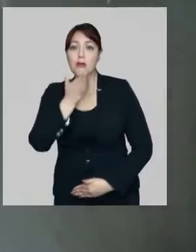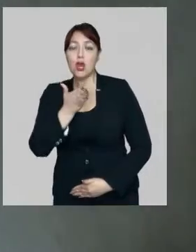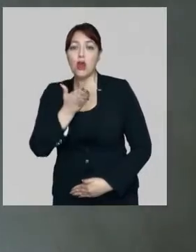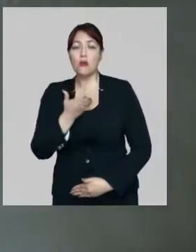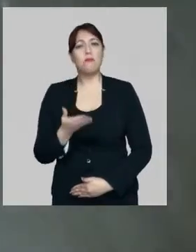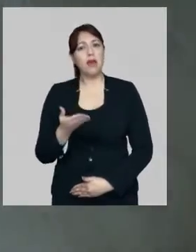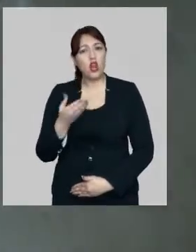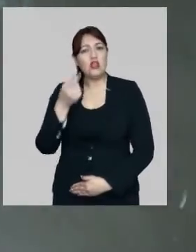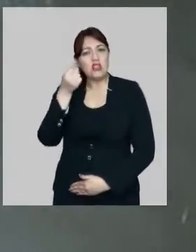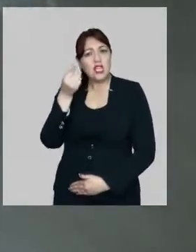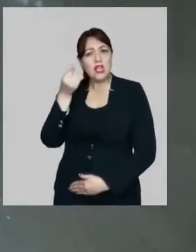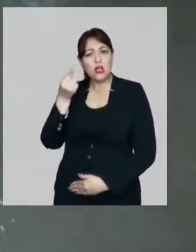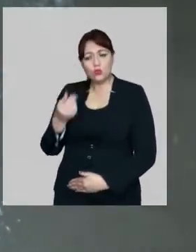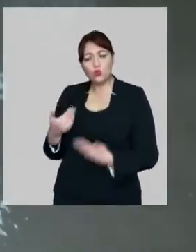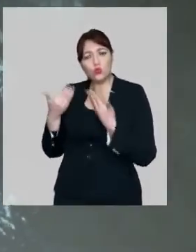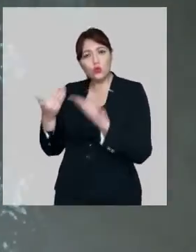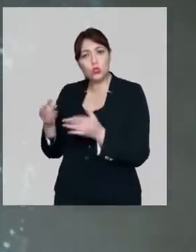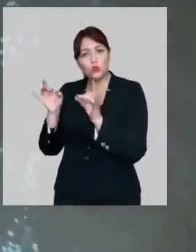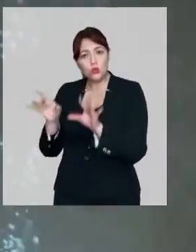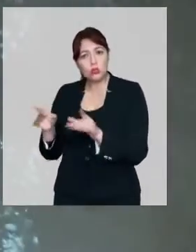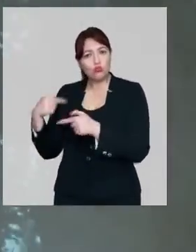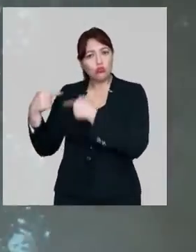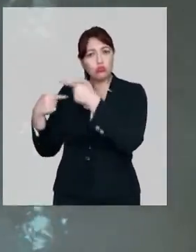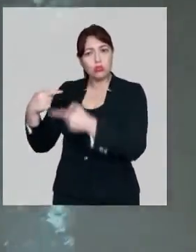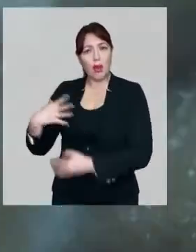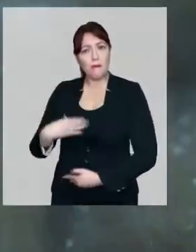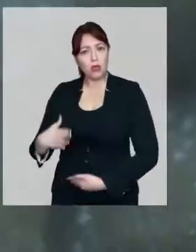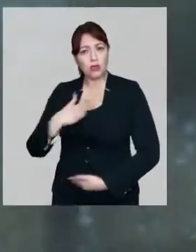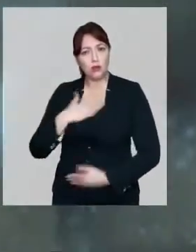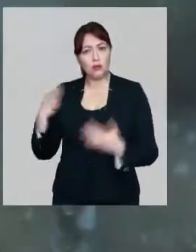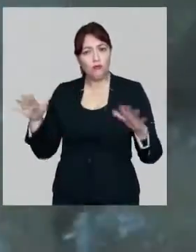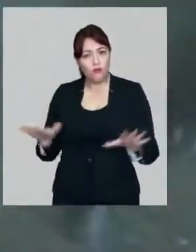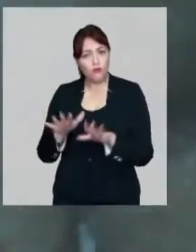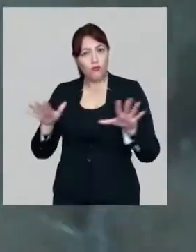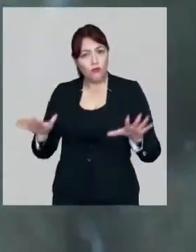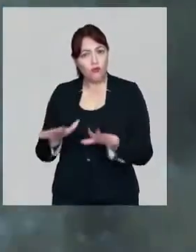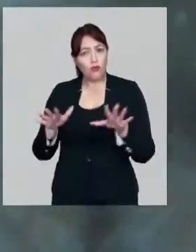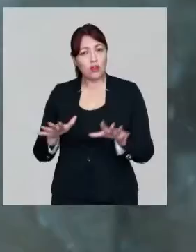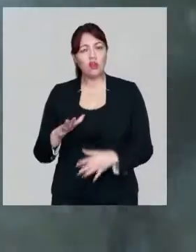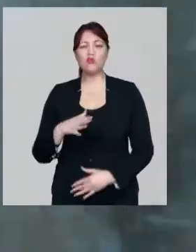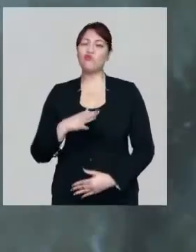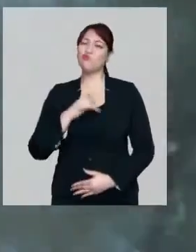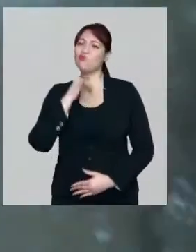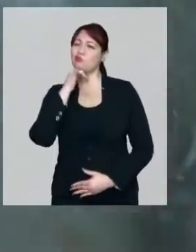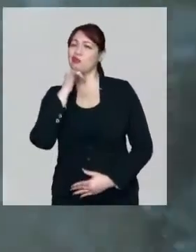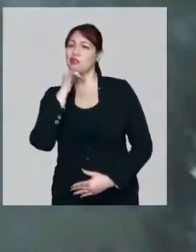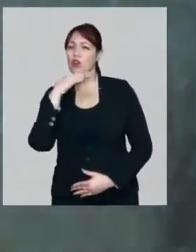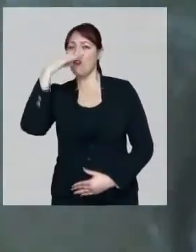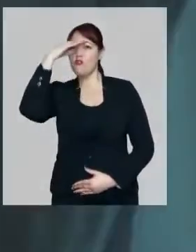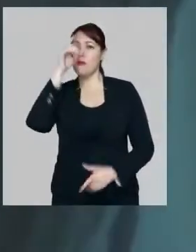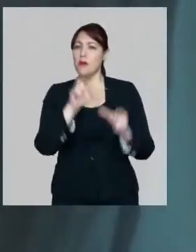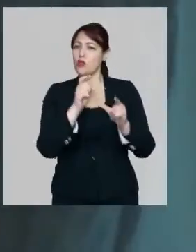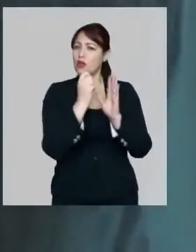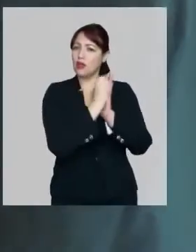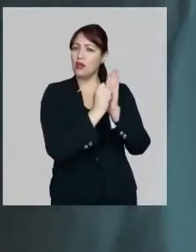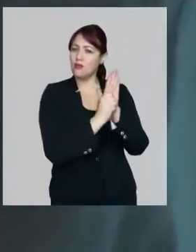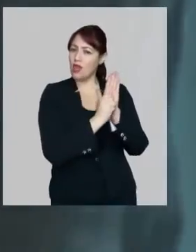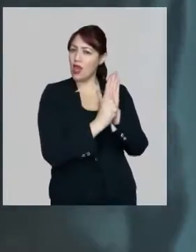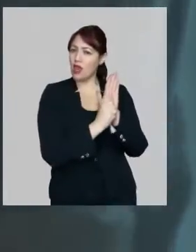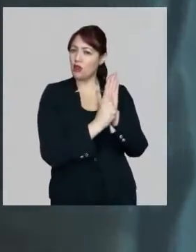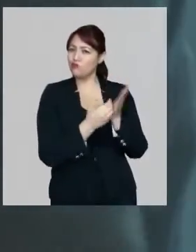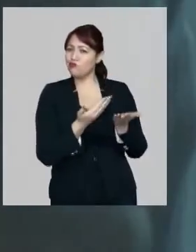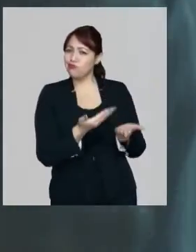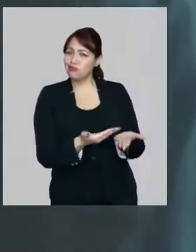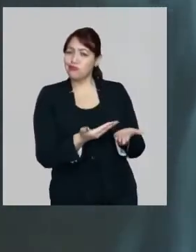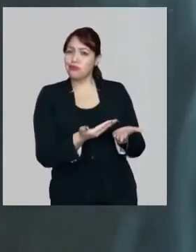pueda dejar mi plata en herencia a mis hijos, si es mi esfuerzo. No sé si confío en las personas que escribieron esta cuestión. Si la salud es estatal,